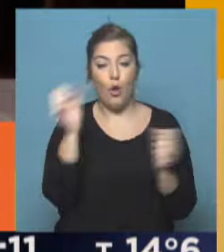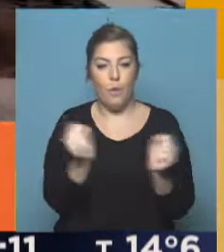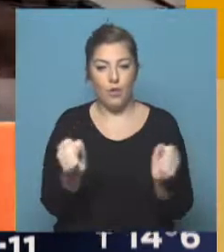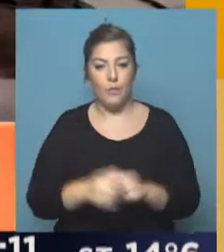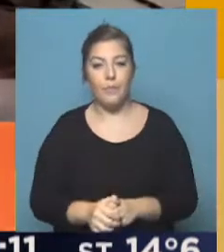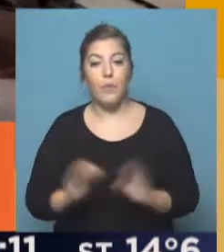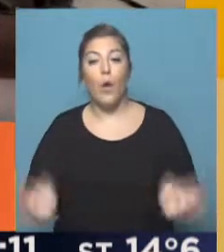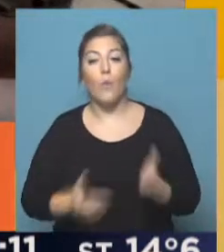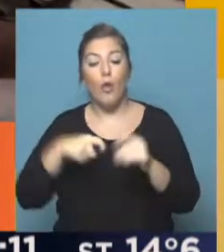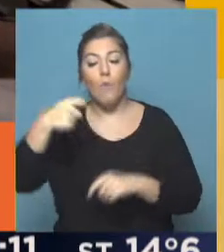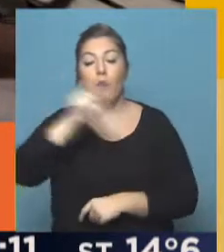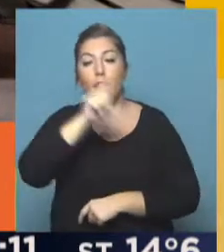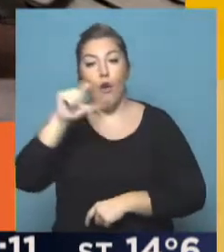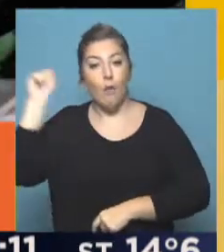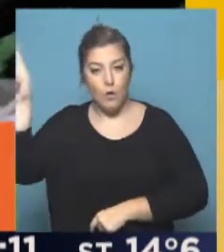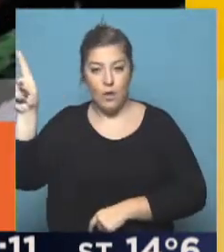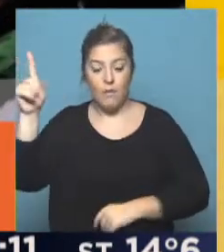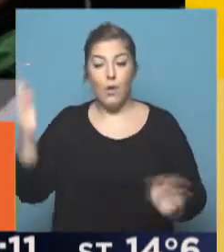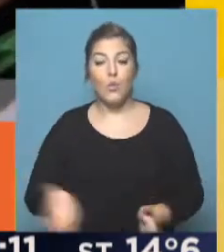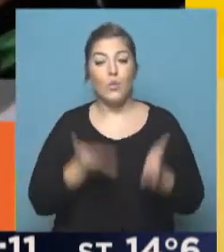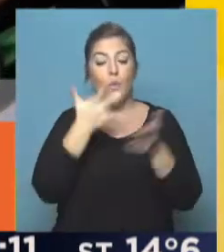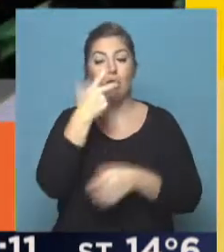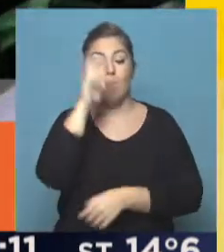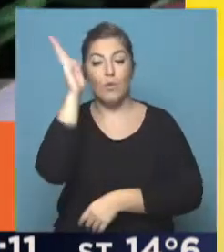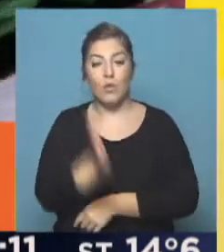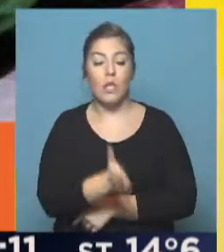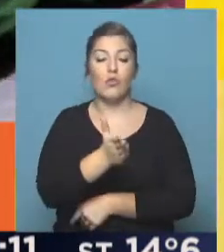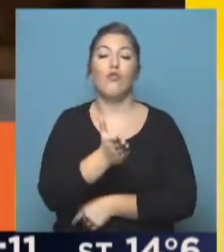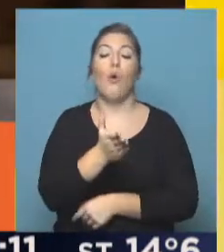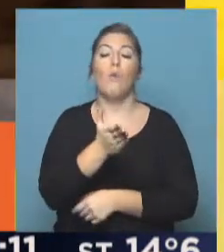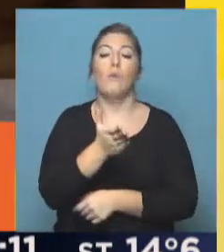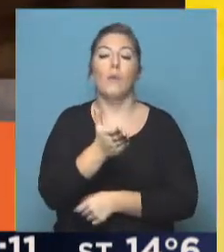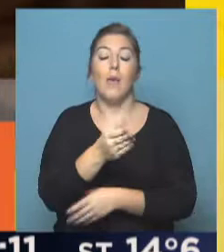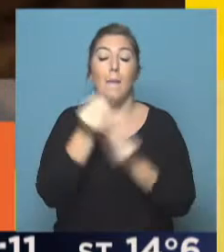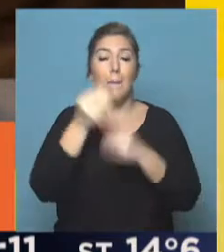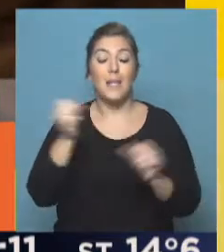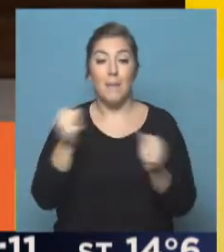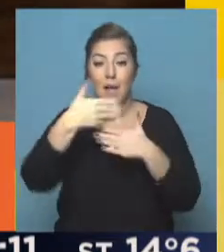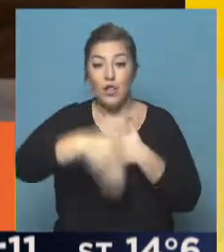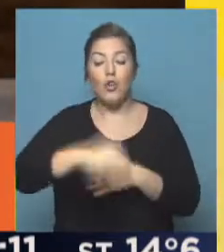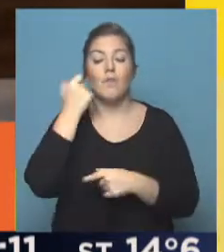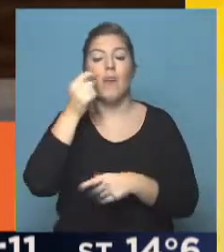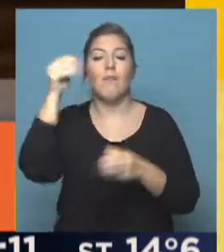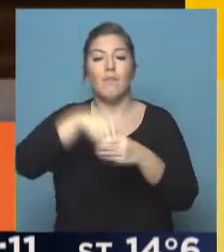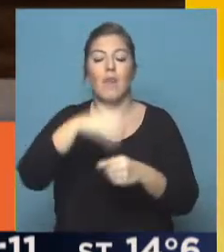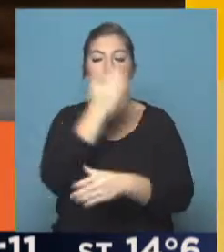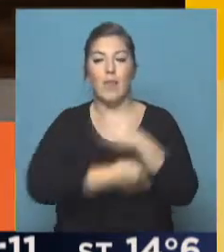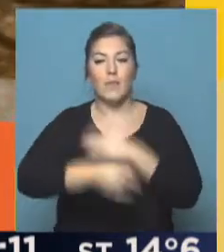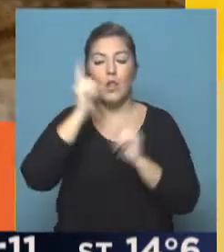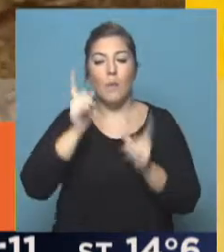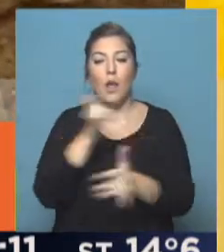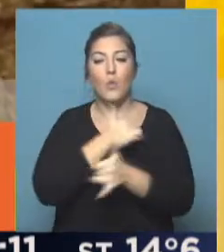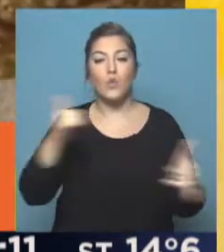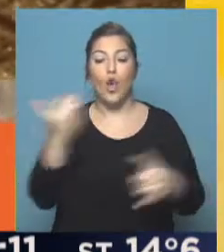Aumento a jubilados formoseños. La suba será del 30% a partir de mayo e incluye a discapacitados. Lo anunció el